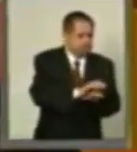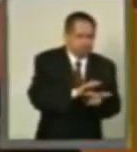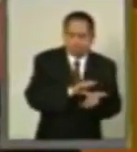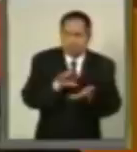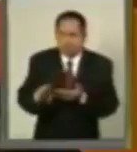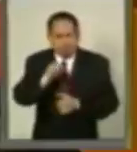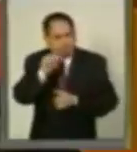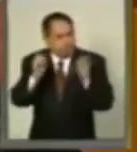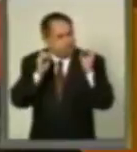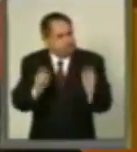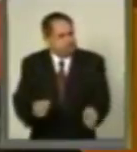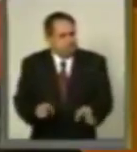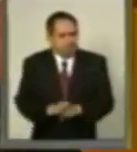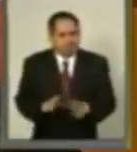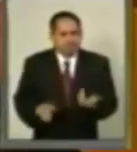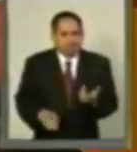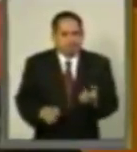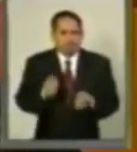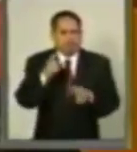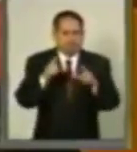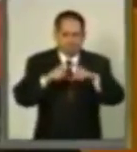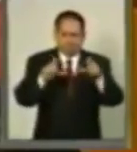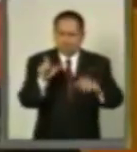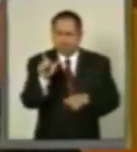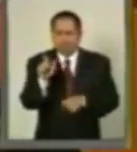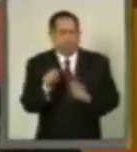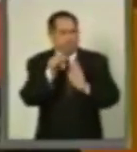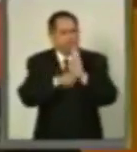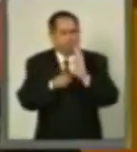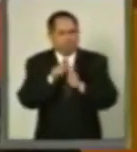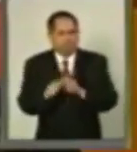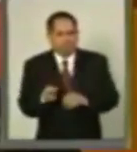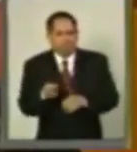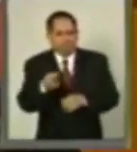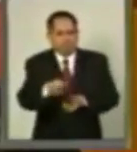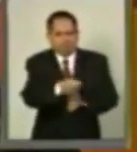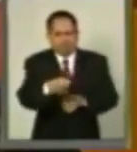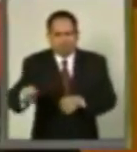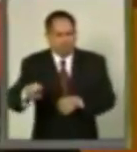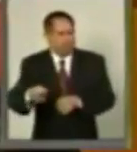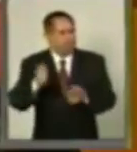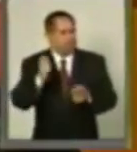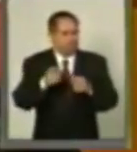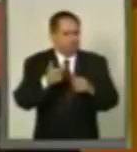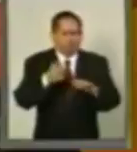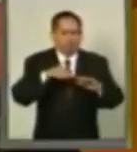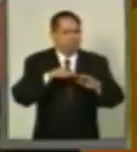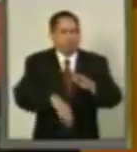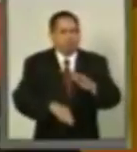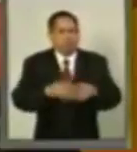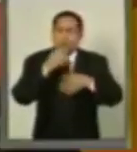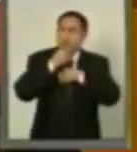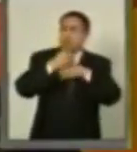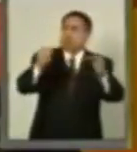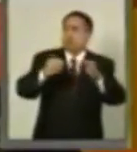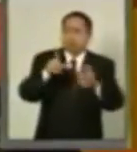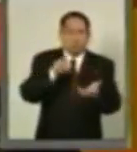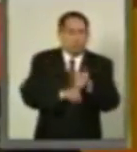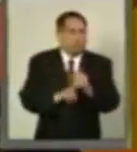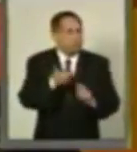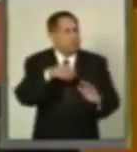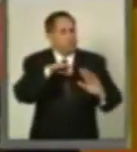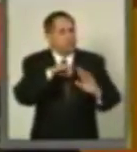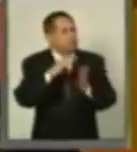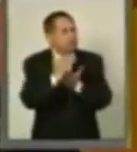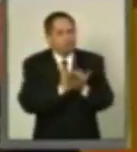a otros. Se dan tarjetas de débito con cantidades menores a las que se anuncian,